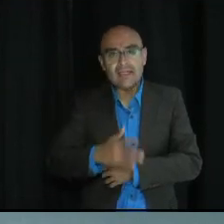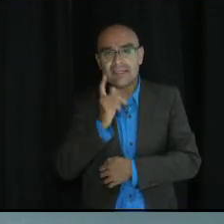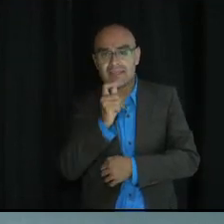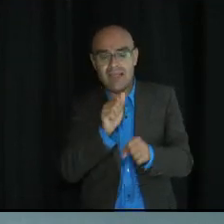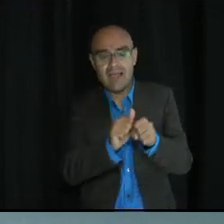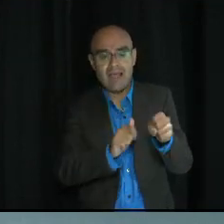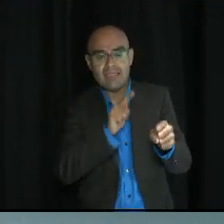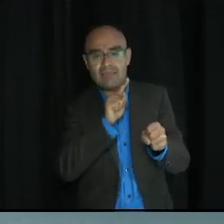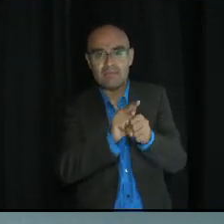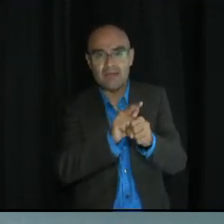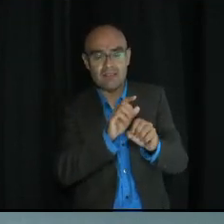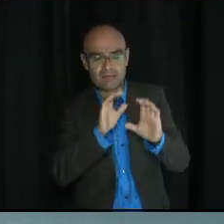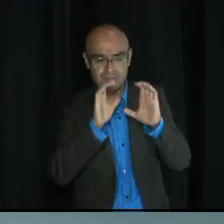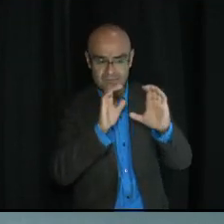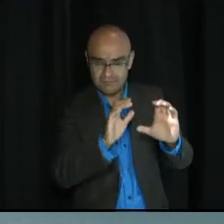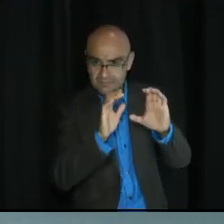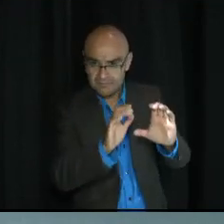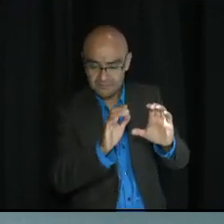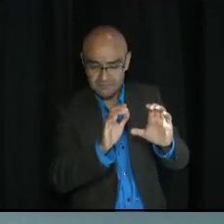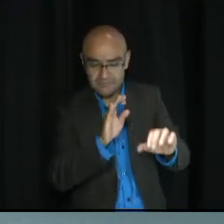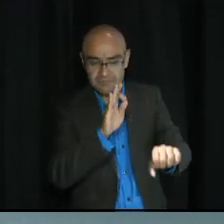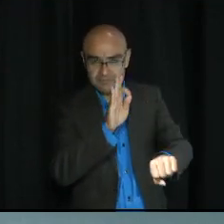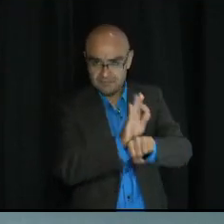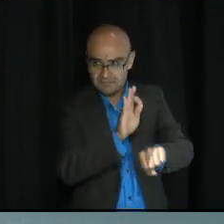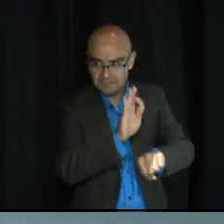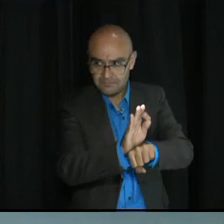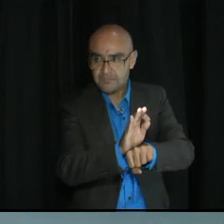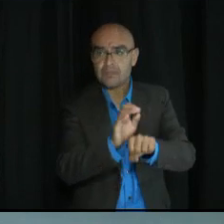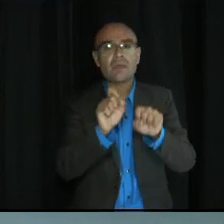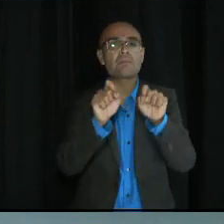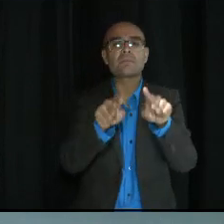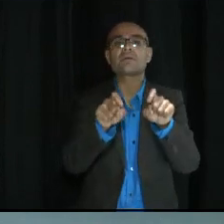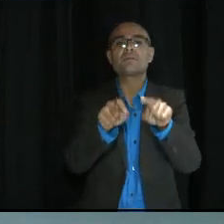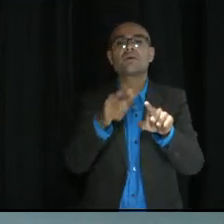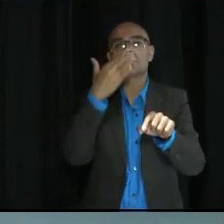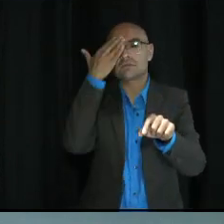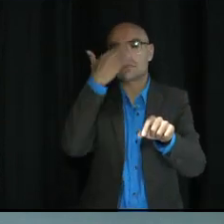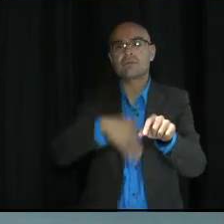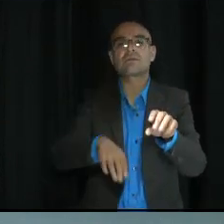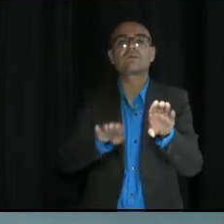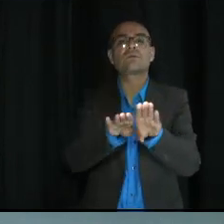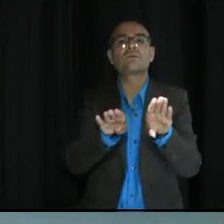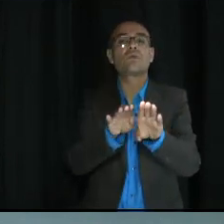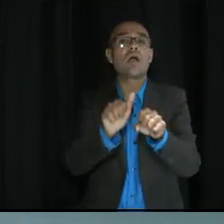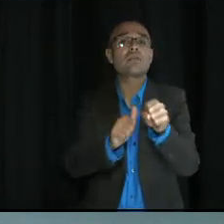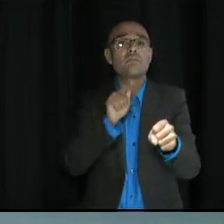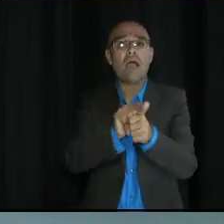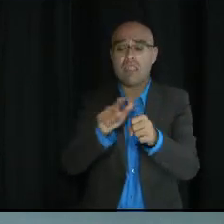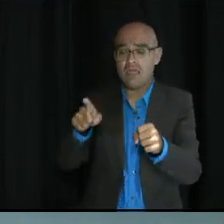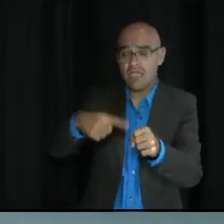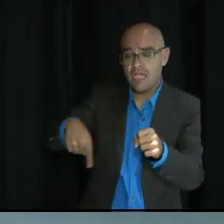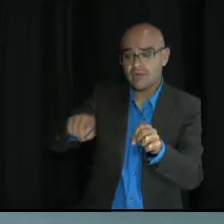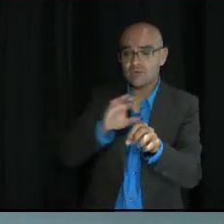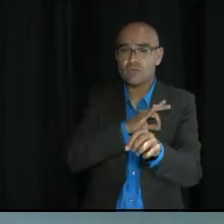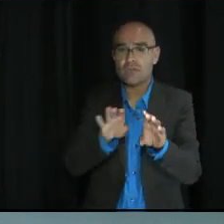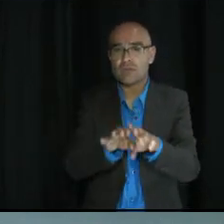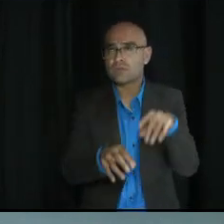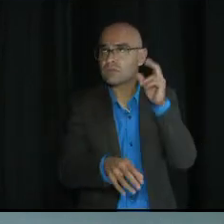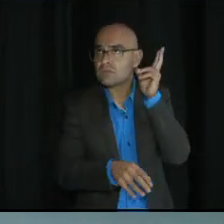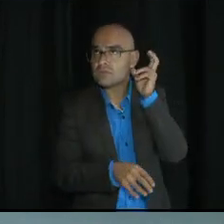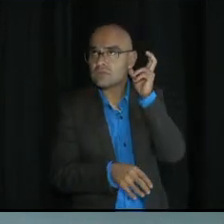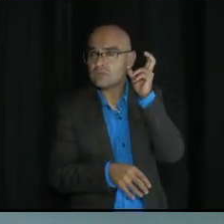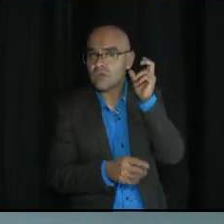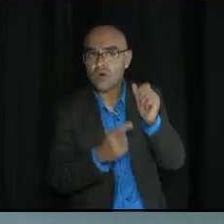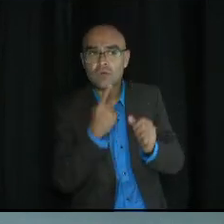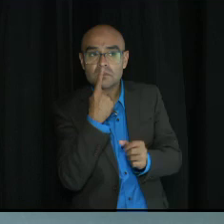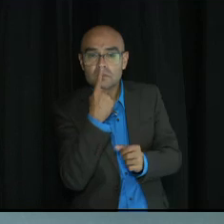encuentro con un humano, ¿no? Ellos tienden a huir, ¿no? Si tú quieres